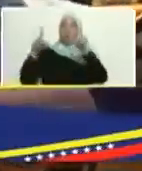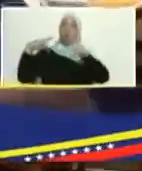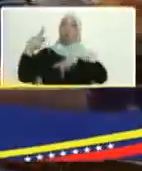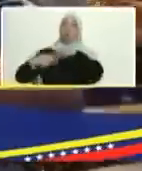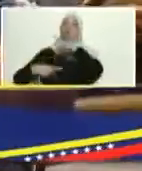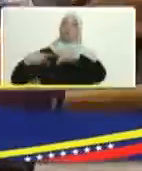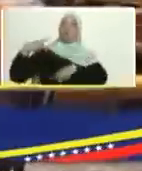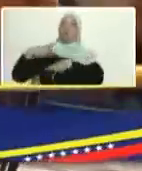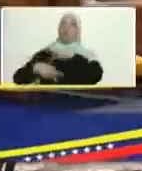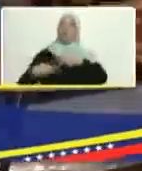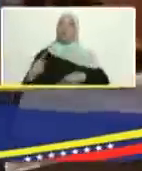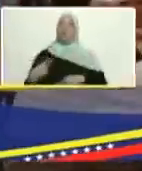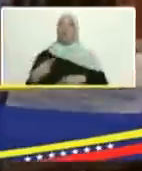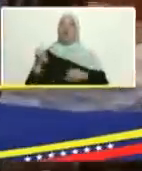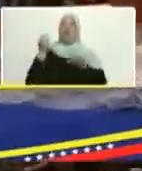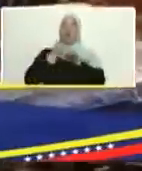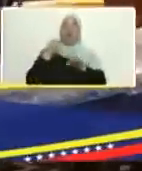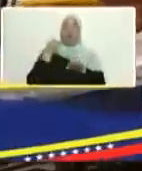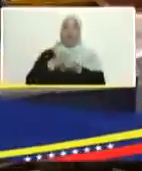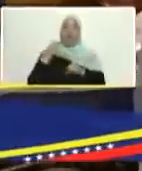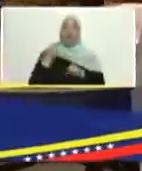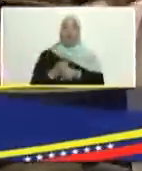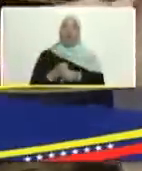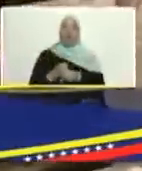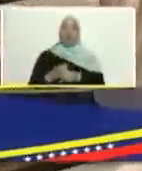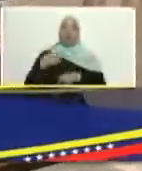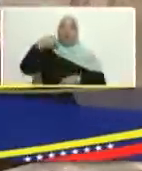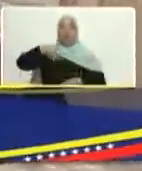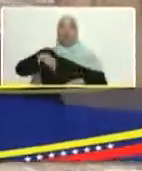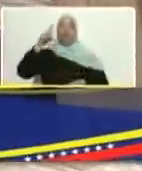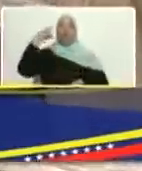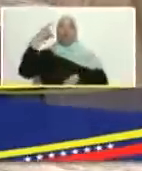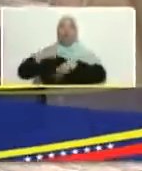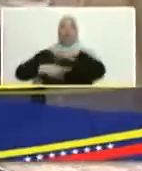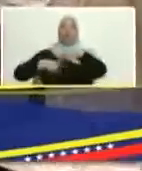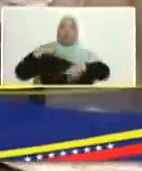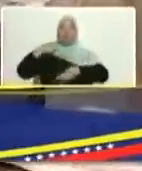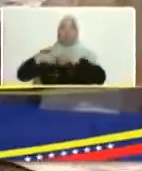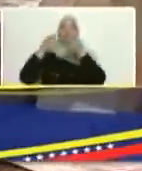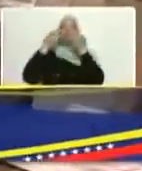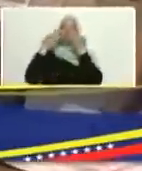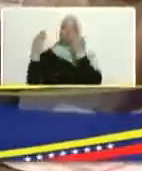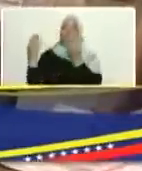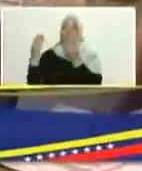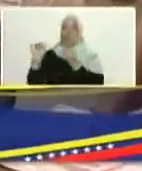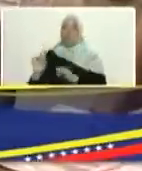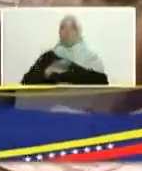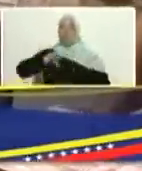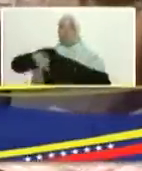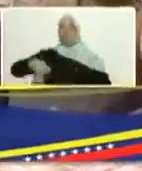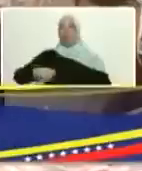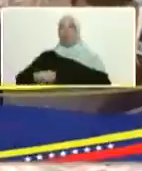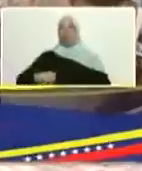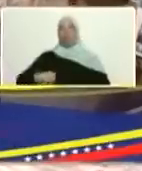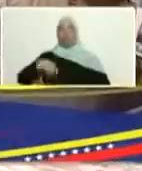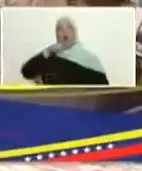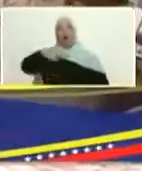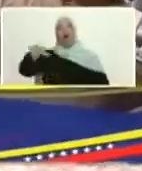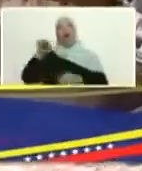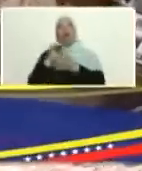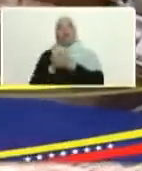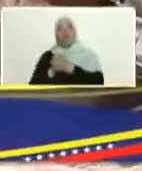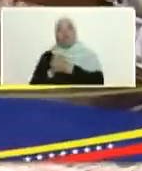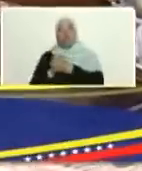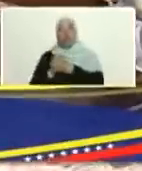producción. Son la clase obrera en el milagro de la producción. Son únicos en el país. Estos compañeros tenían que